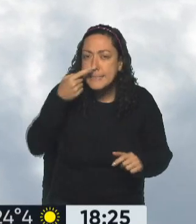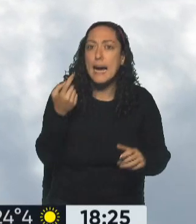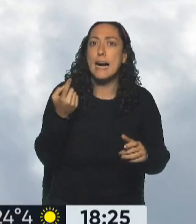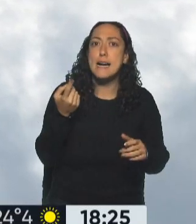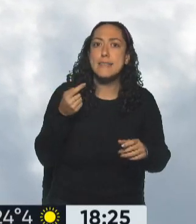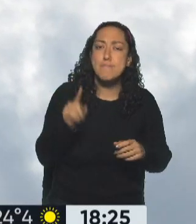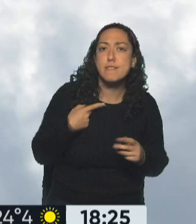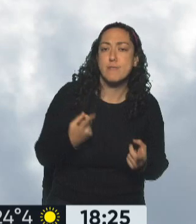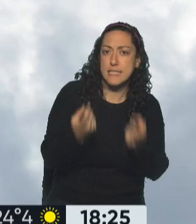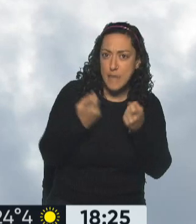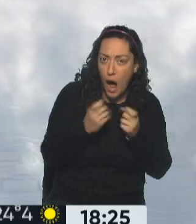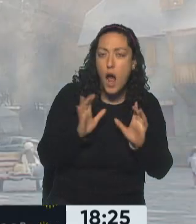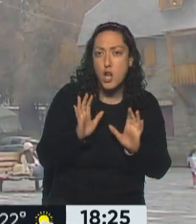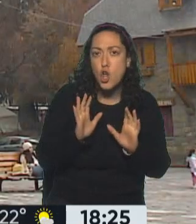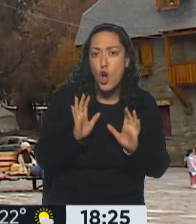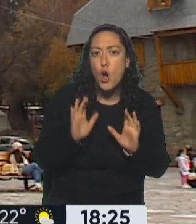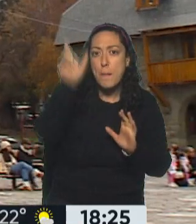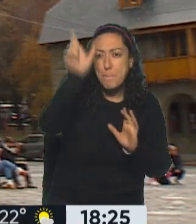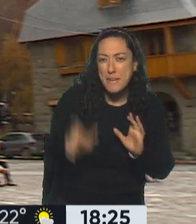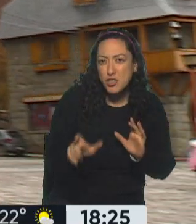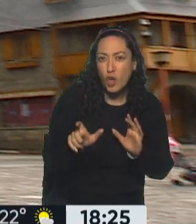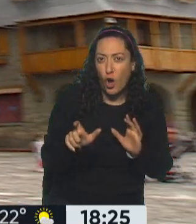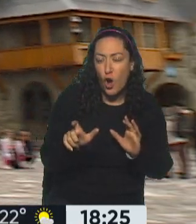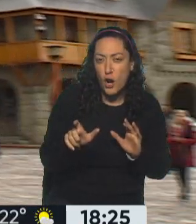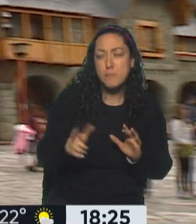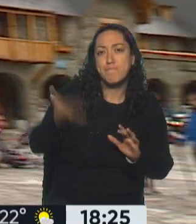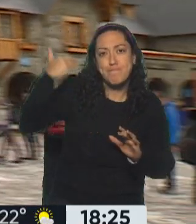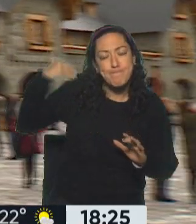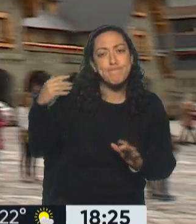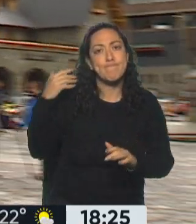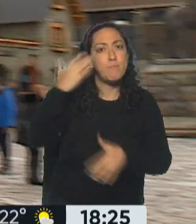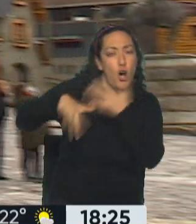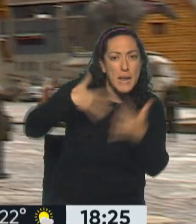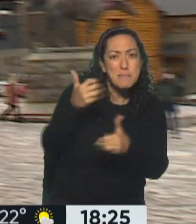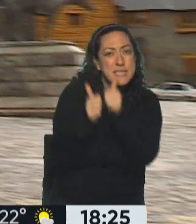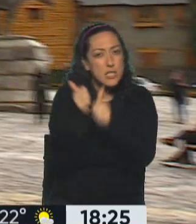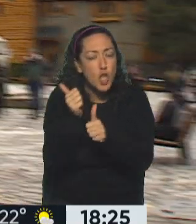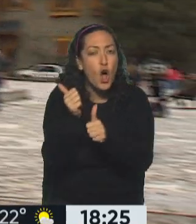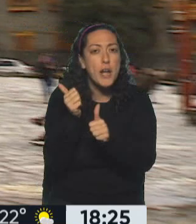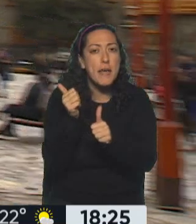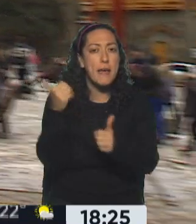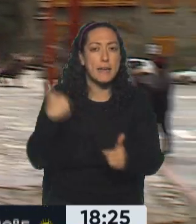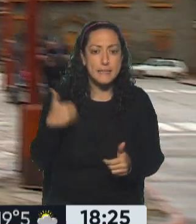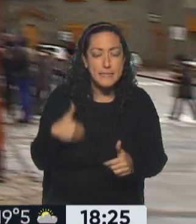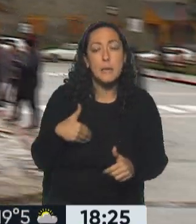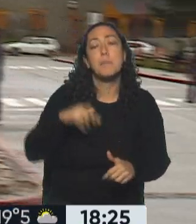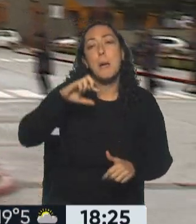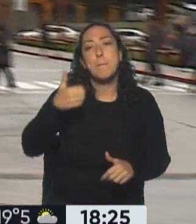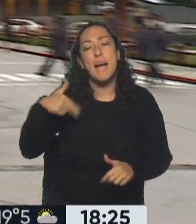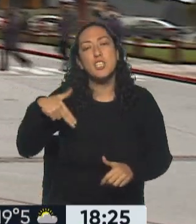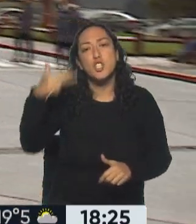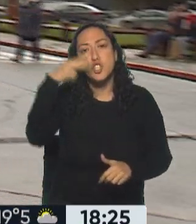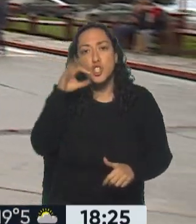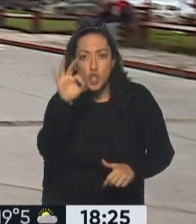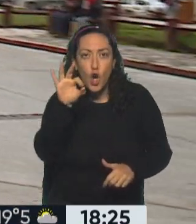de las figuras más importantes y polémicas de la historia de nuestro país. En su análisis, el historiador Pacho O'Donnell considera que se